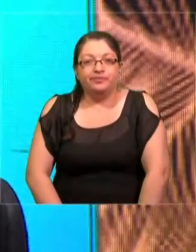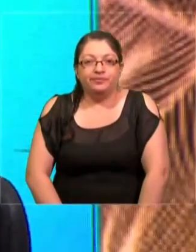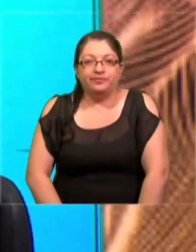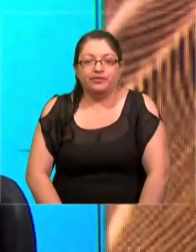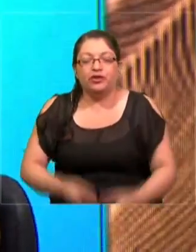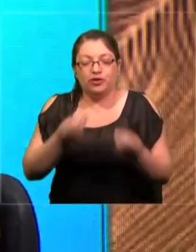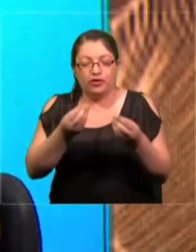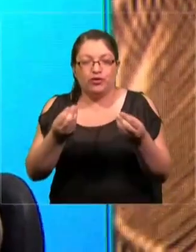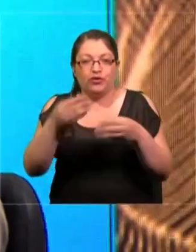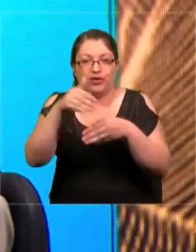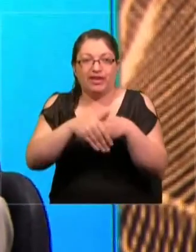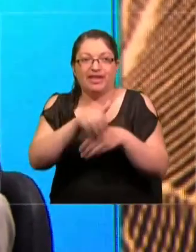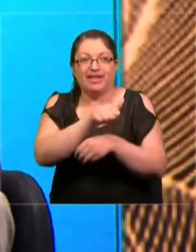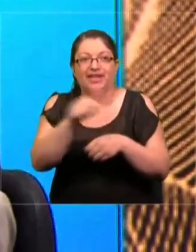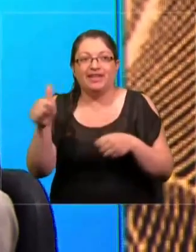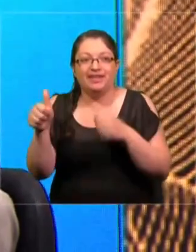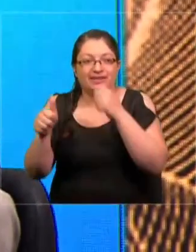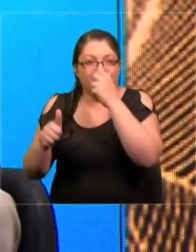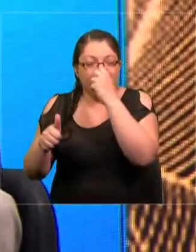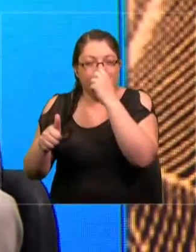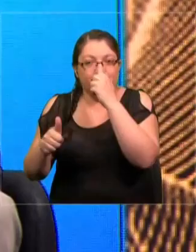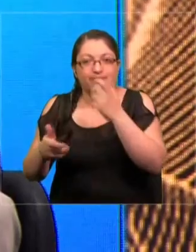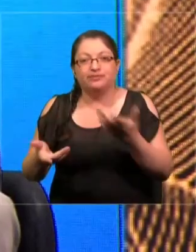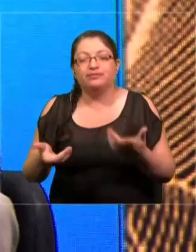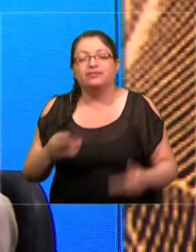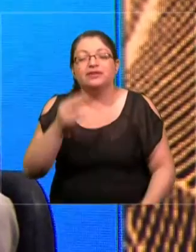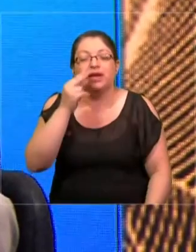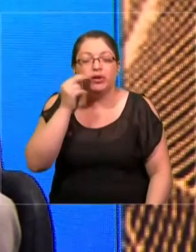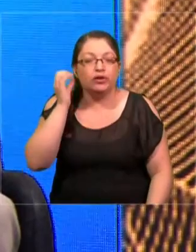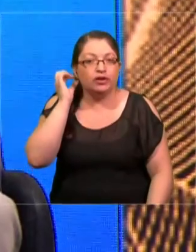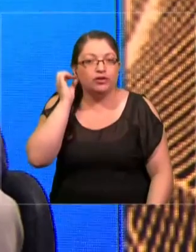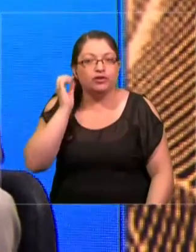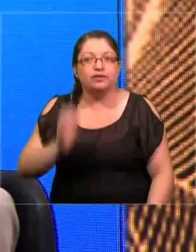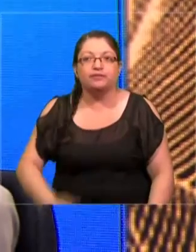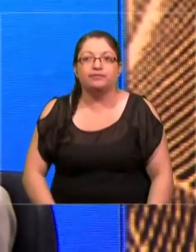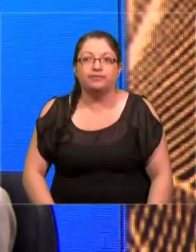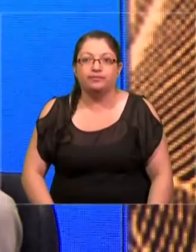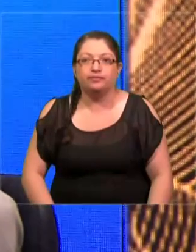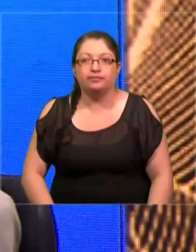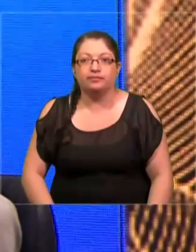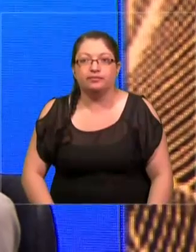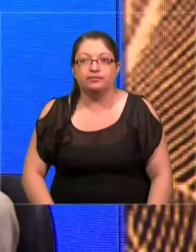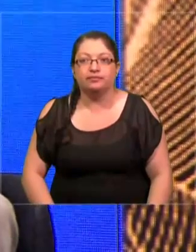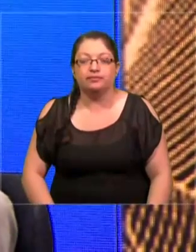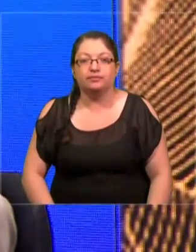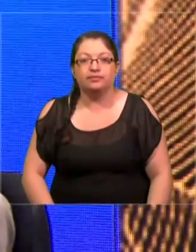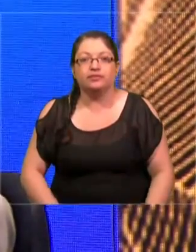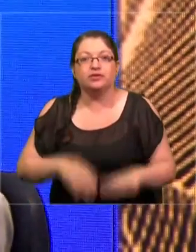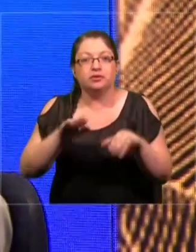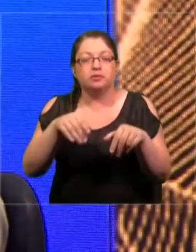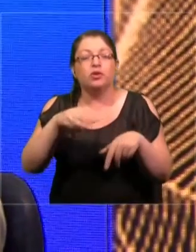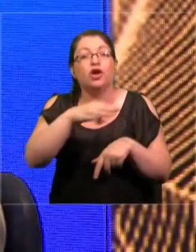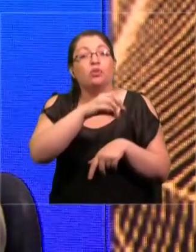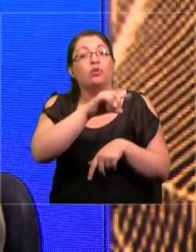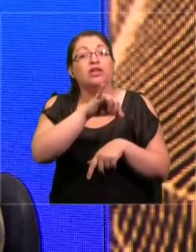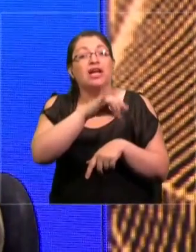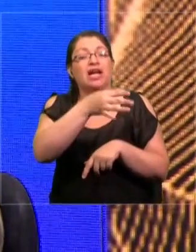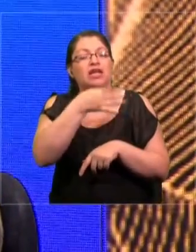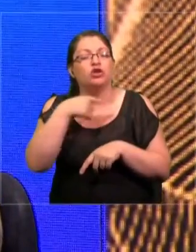buenas tardes a todas y a todos. Como planteó acá Mónica, soy